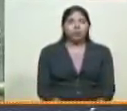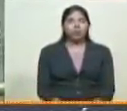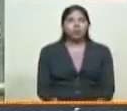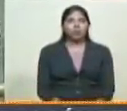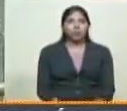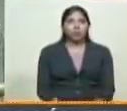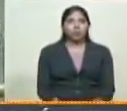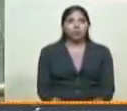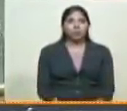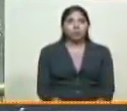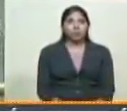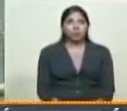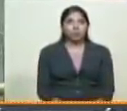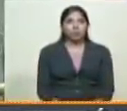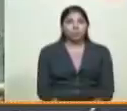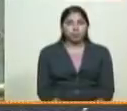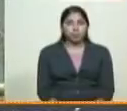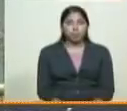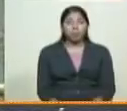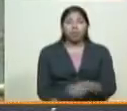Y esa sangre,